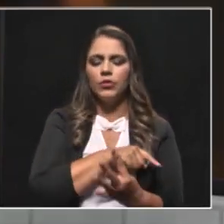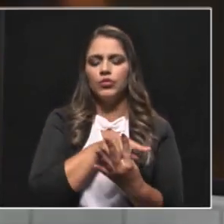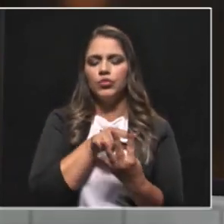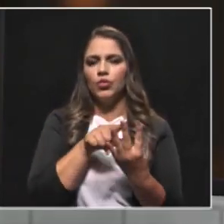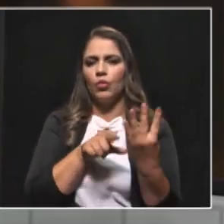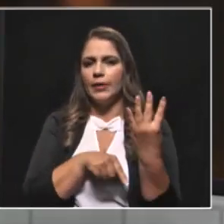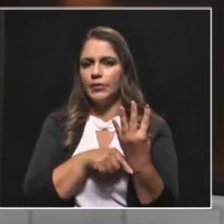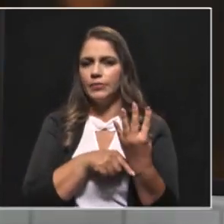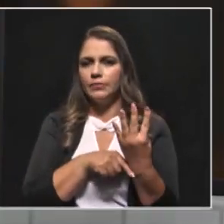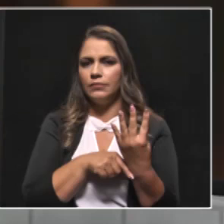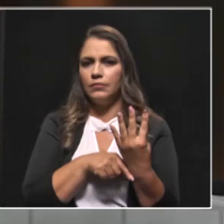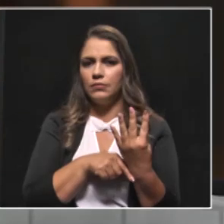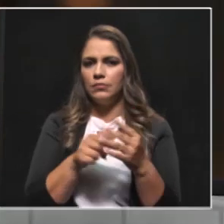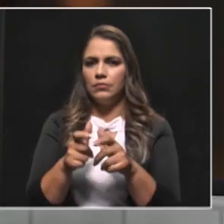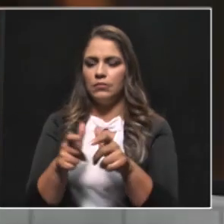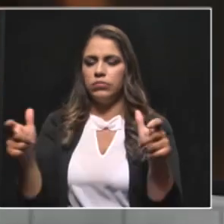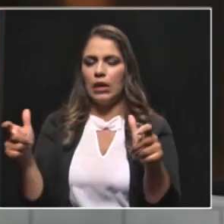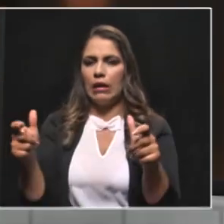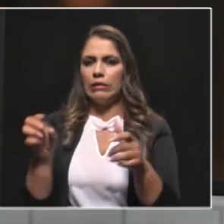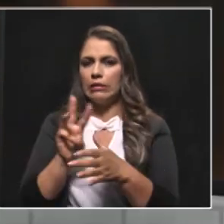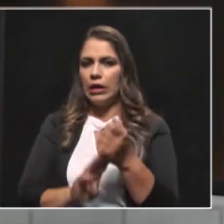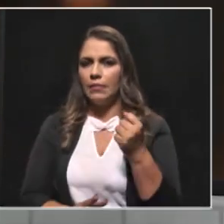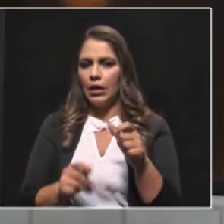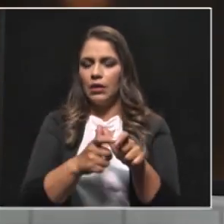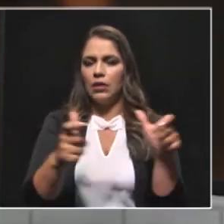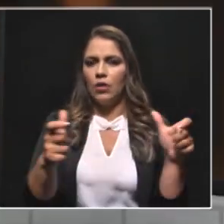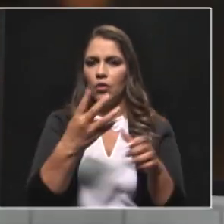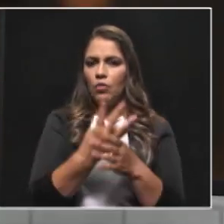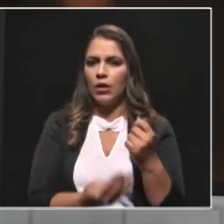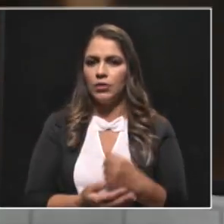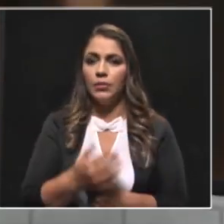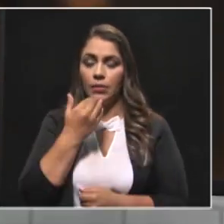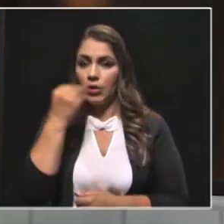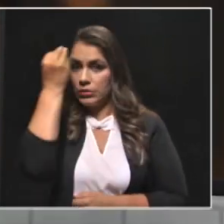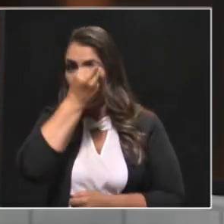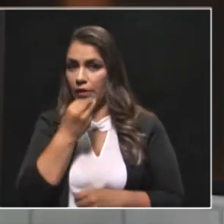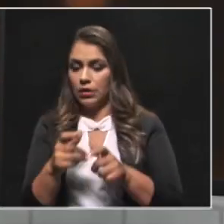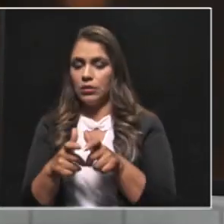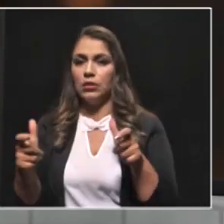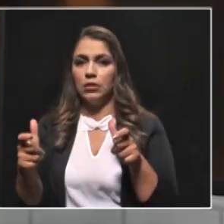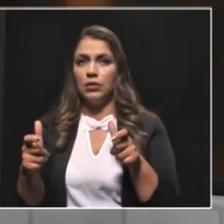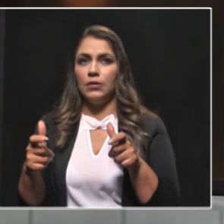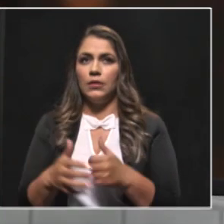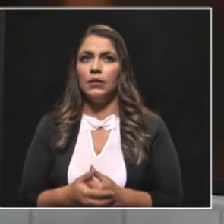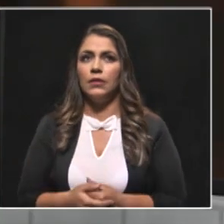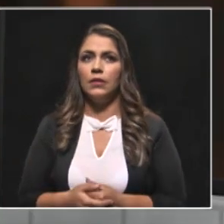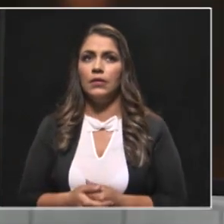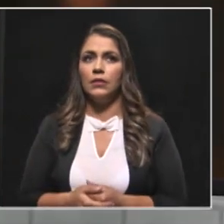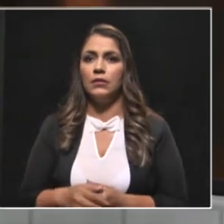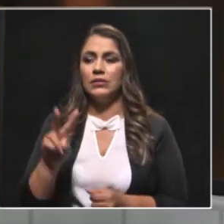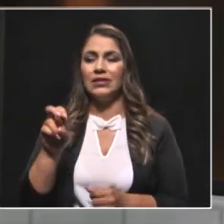departamento triplican o duplican esta tasa. Es el caso de Sabaneta, que sí. Triplica la tasa, tiene una tasa de inscripción